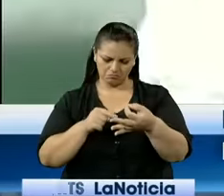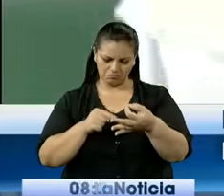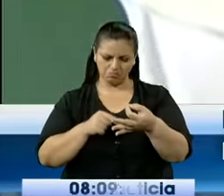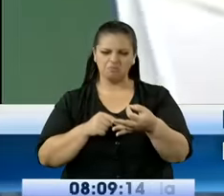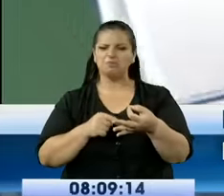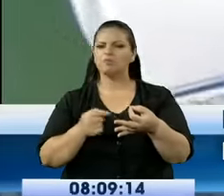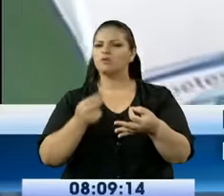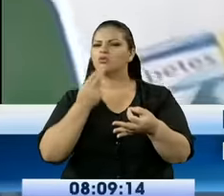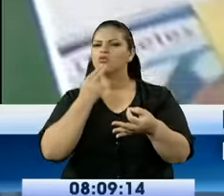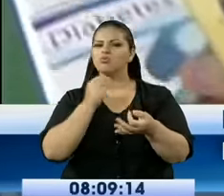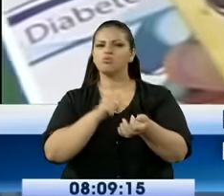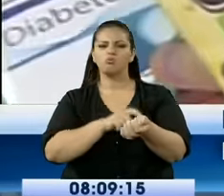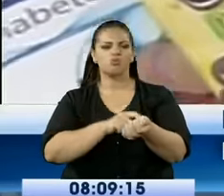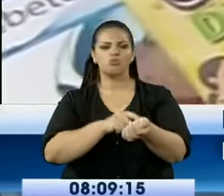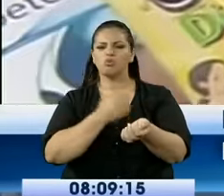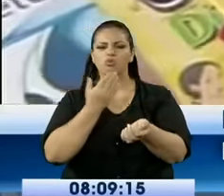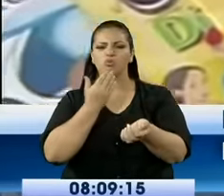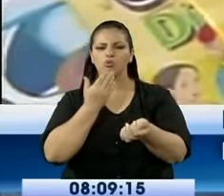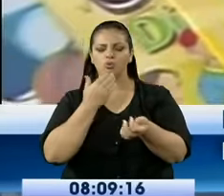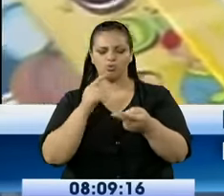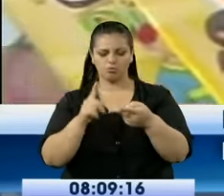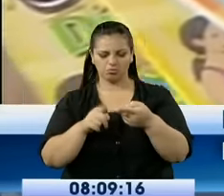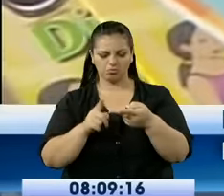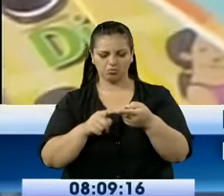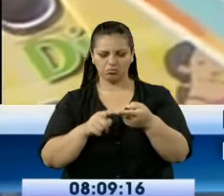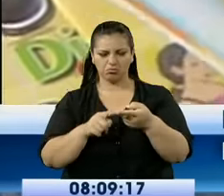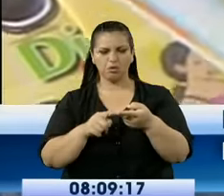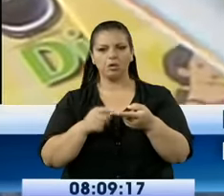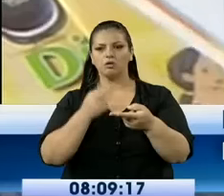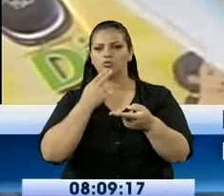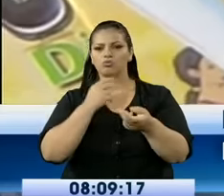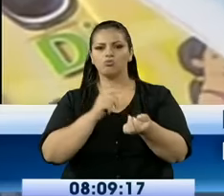Los tipos de diabetes, la explican gráficamente.